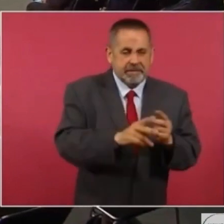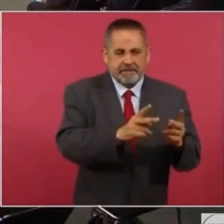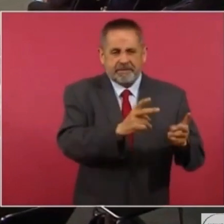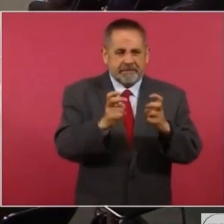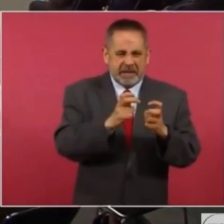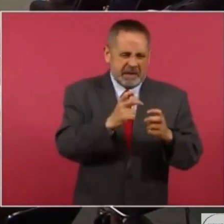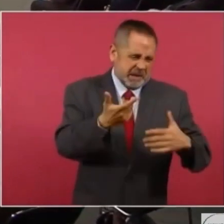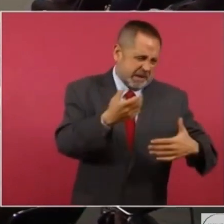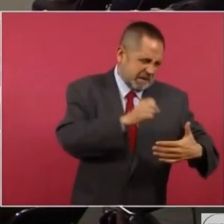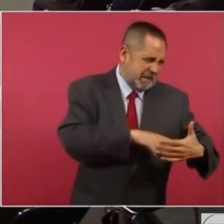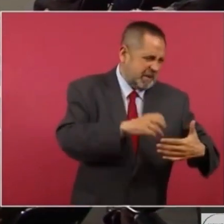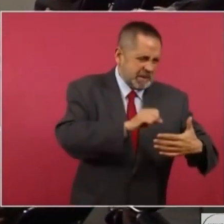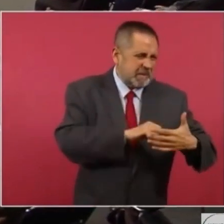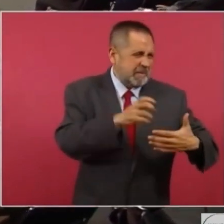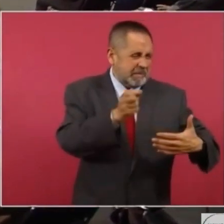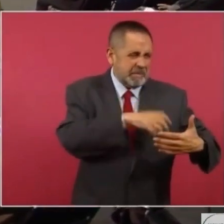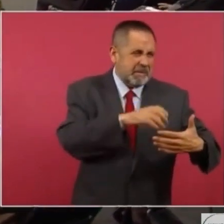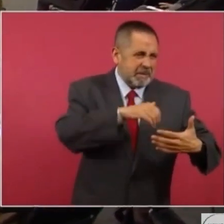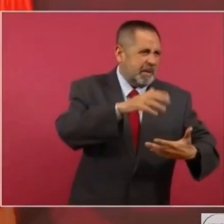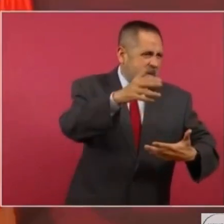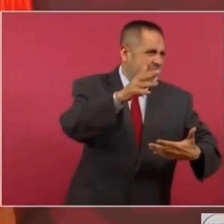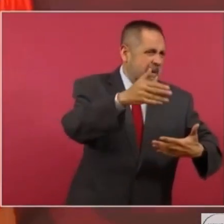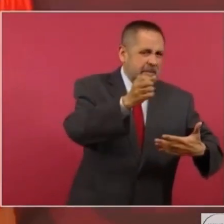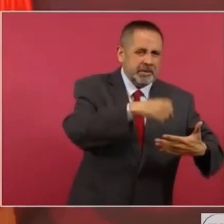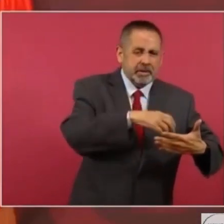están saqueando las bóvedas, ¿no?,